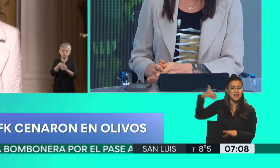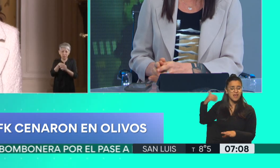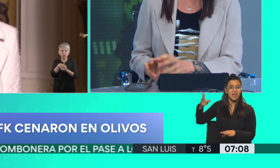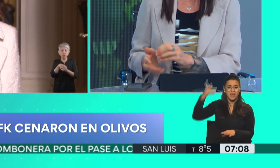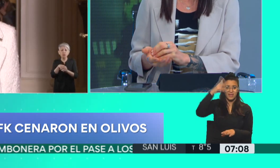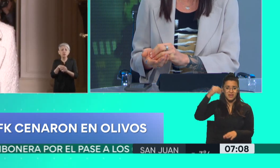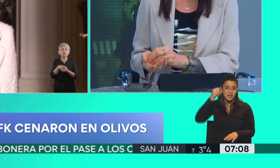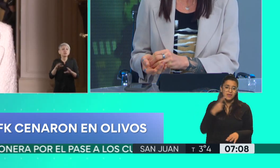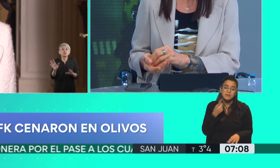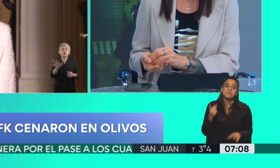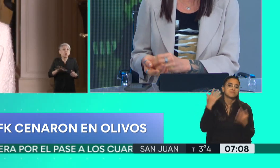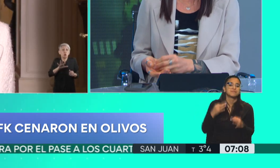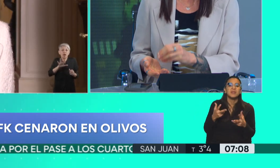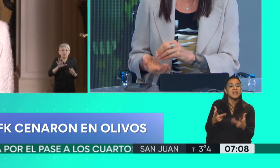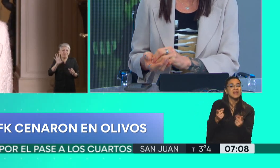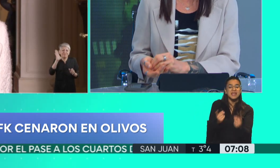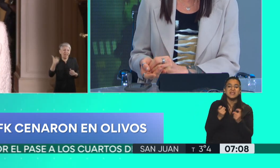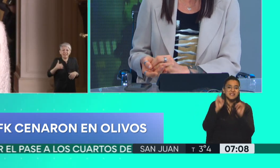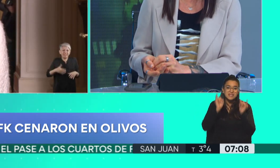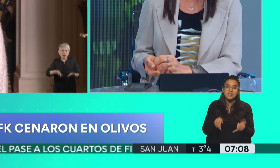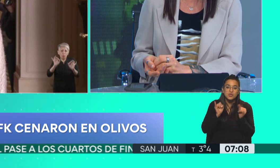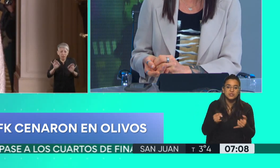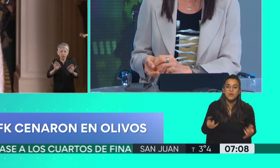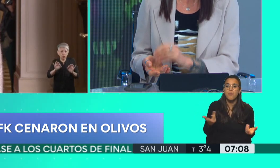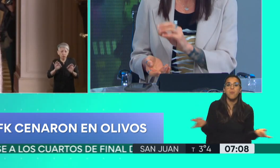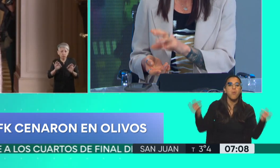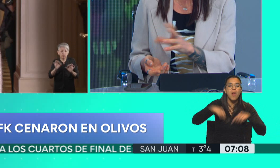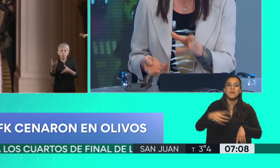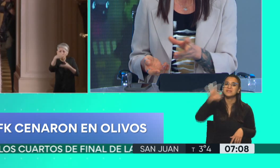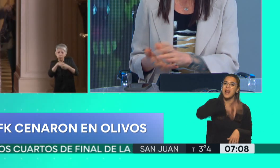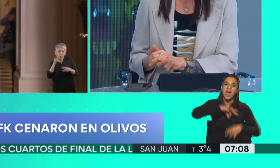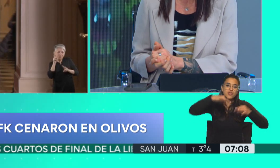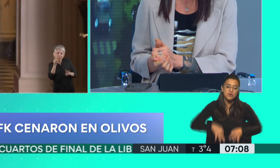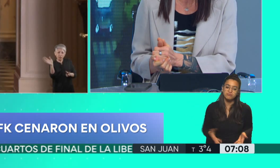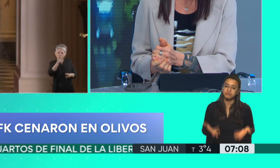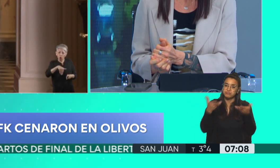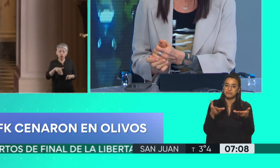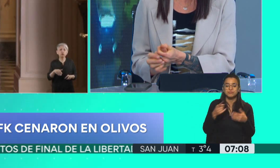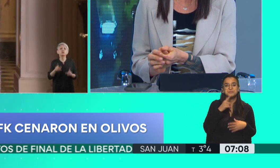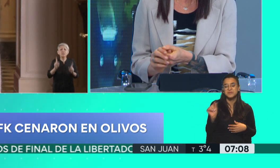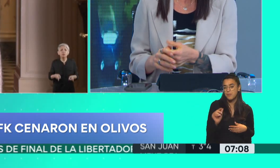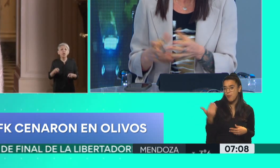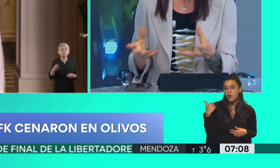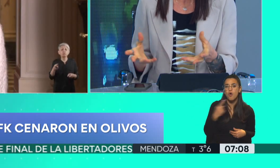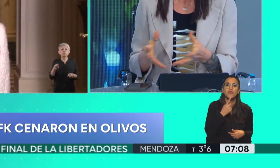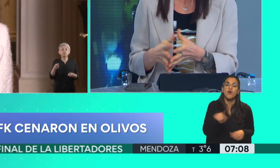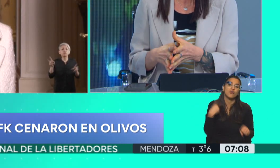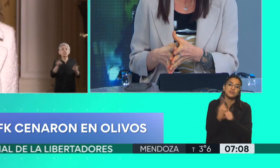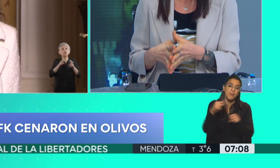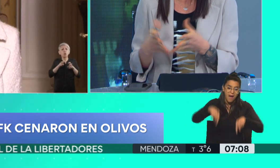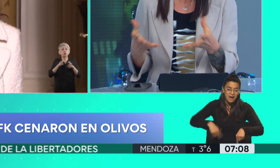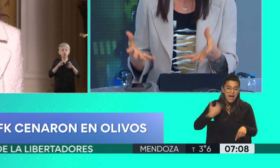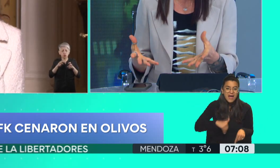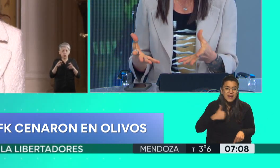está destacando que es necesario recomponer el salario de los trabajadores te acordás que hace algunos meses dijo que no es posible que en la